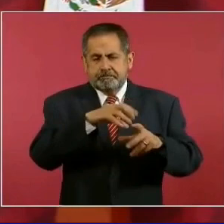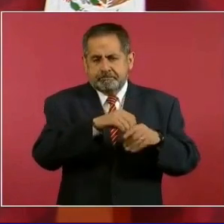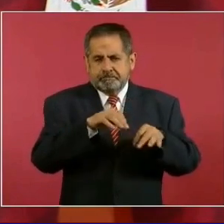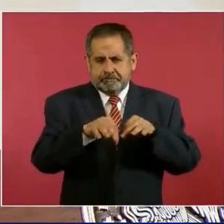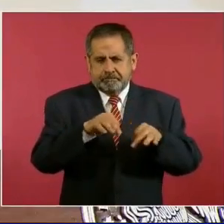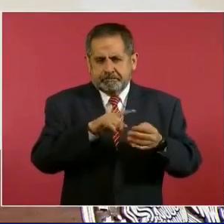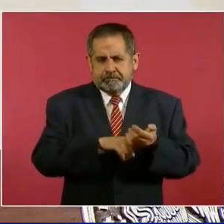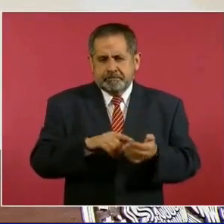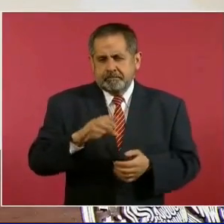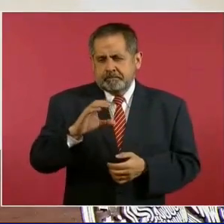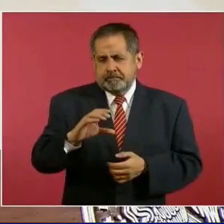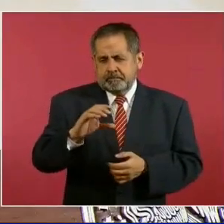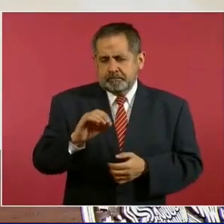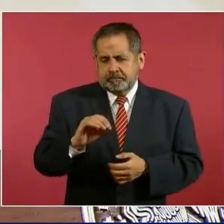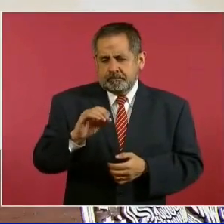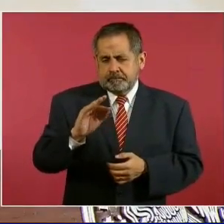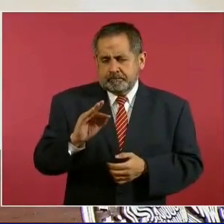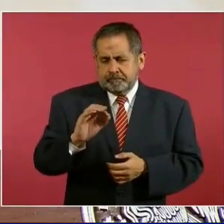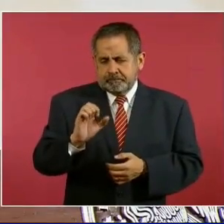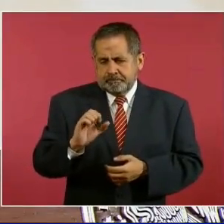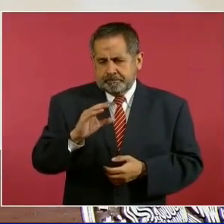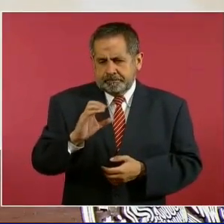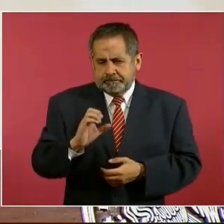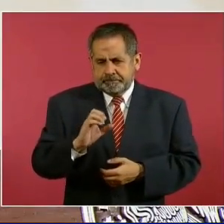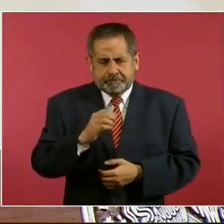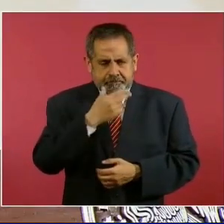dependencia, en ese instituto,